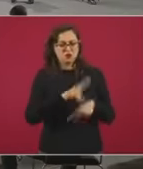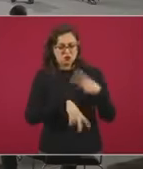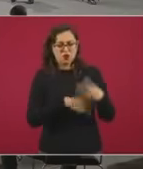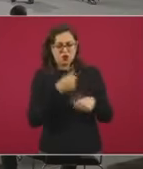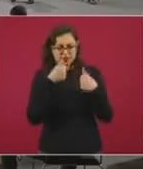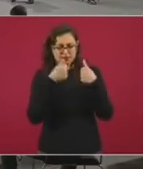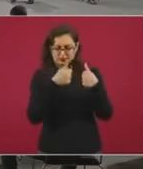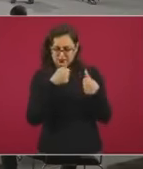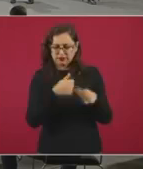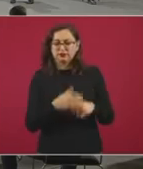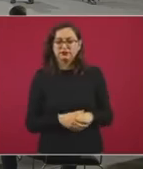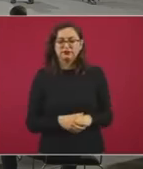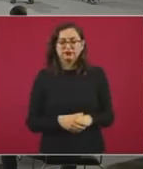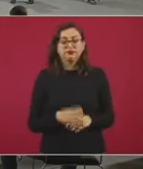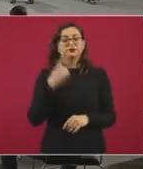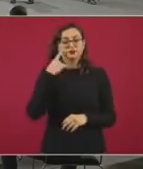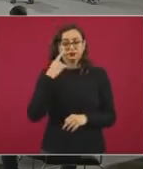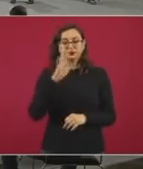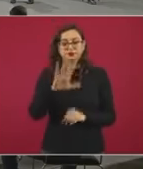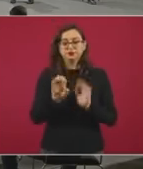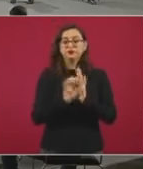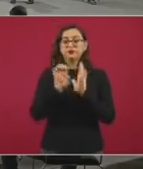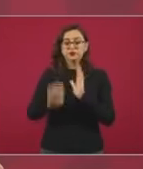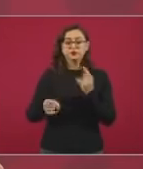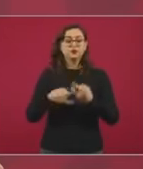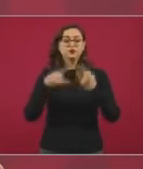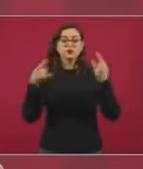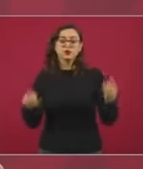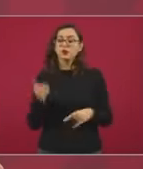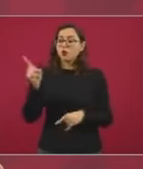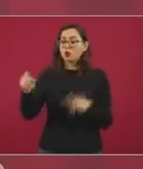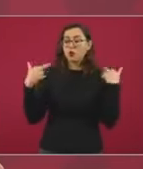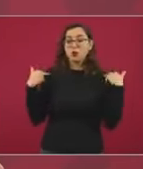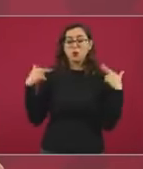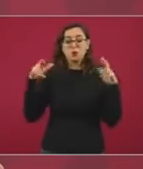caso. Un maestro, sí,